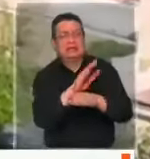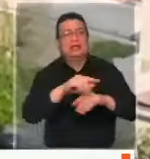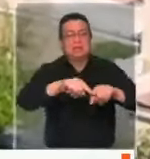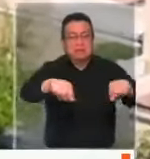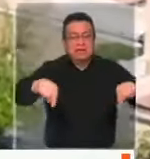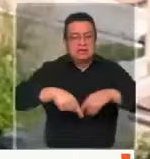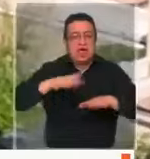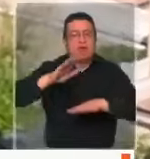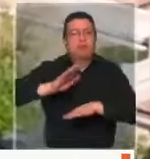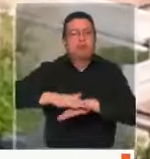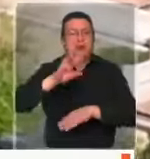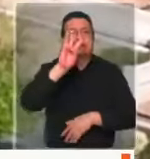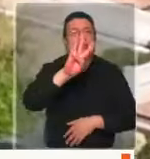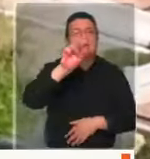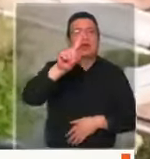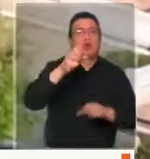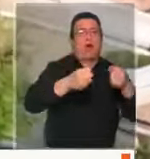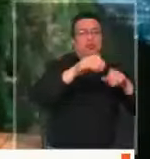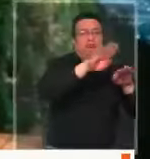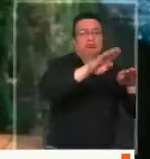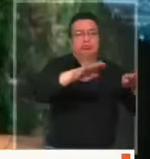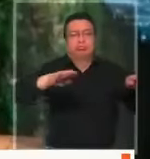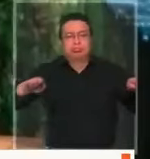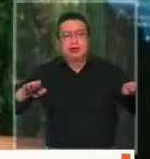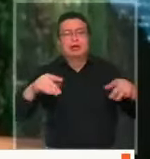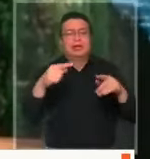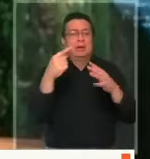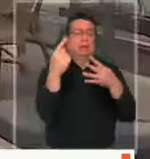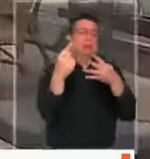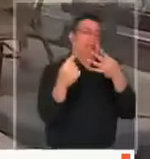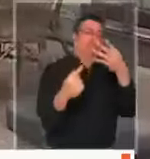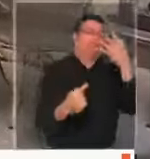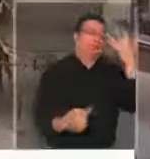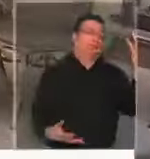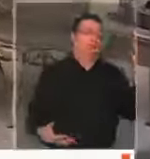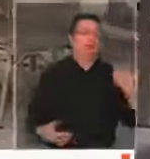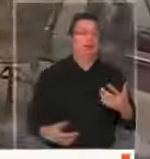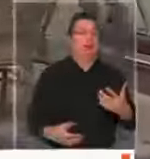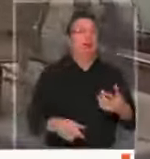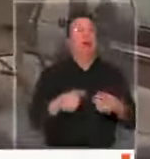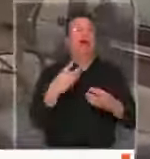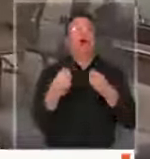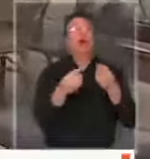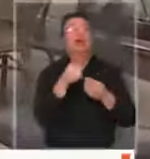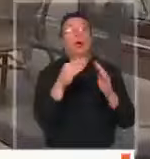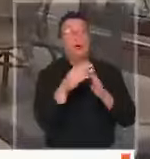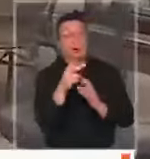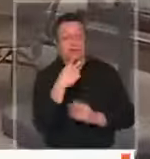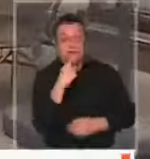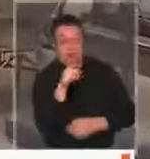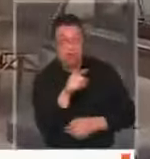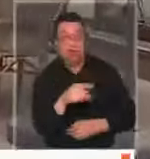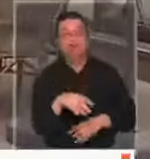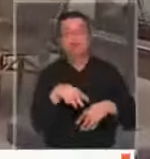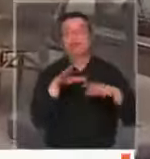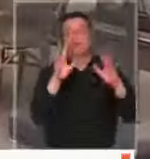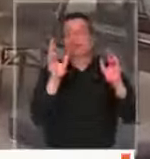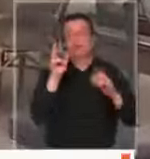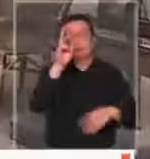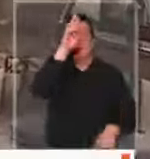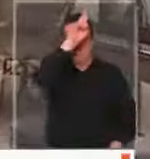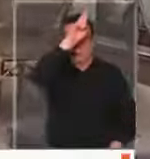31 estacionamientos y la lista de comodidades sigue. ¿Y cómo se vería ahí? Sería un rape.